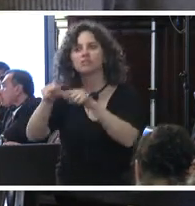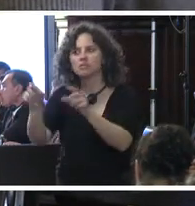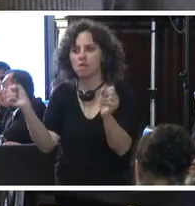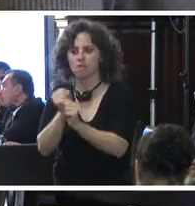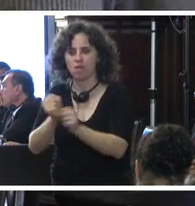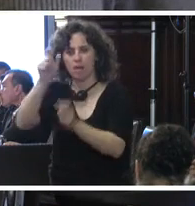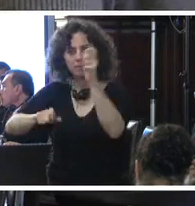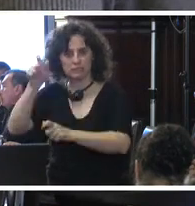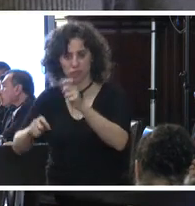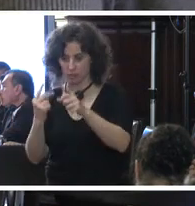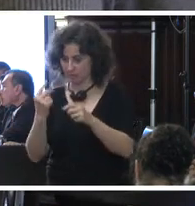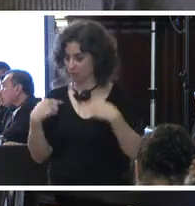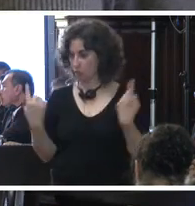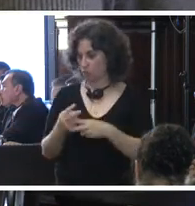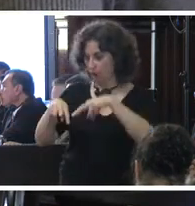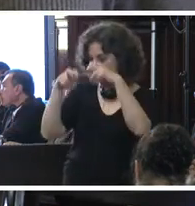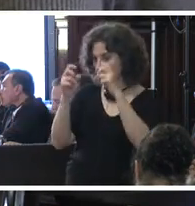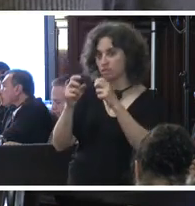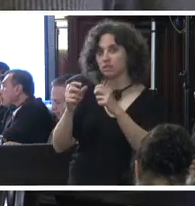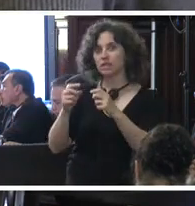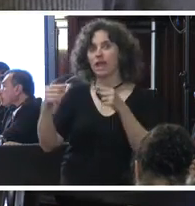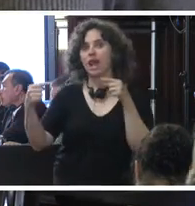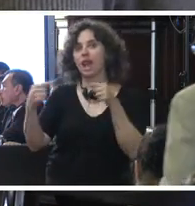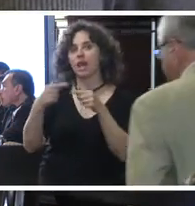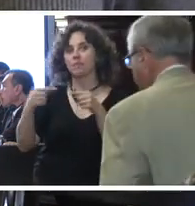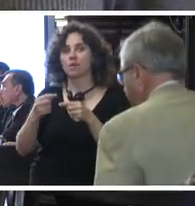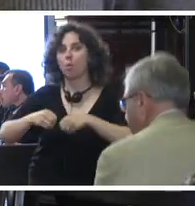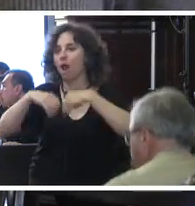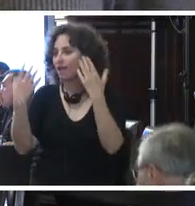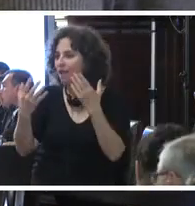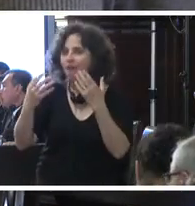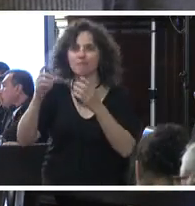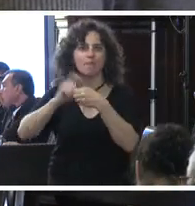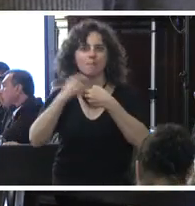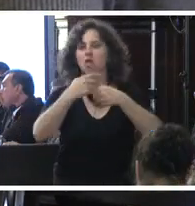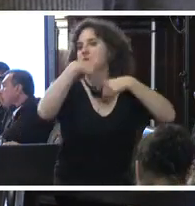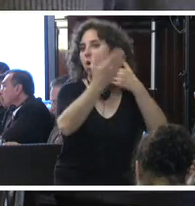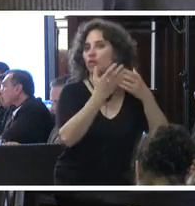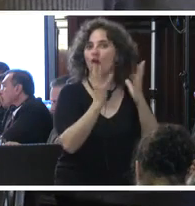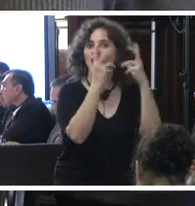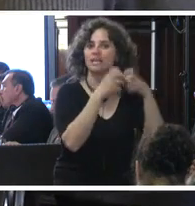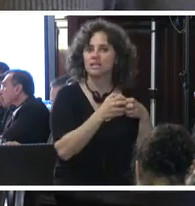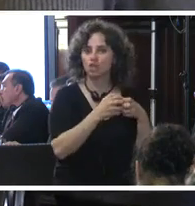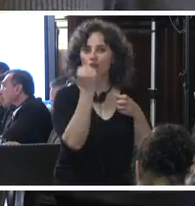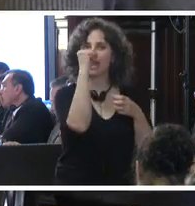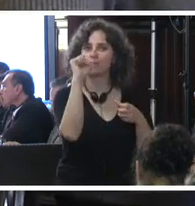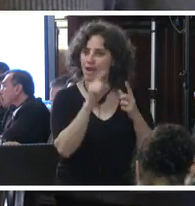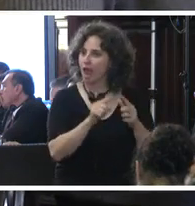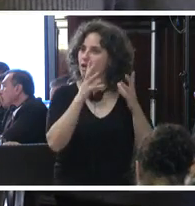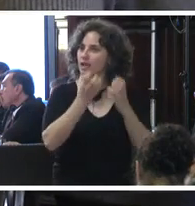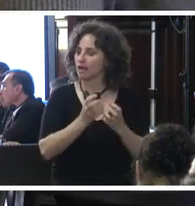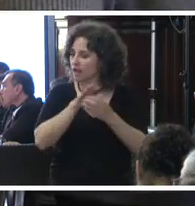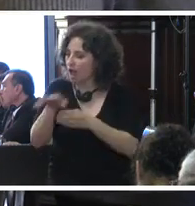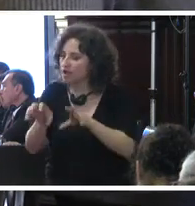años. Según nuestro análisis, el enemigo era cualquier miembro de otra organización criminal que intentase hacerse con el control